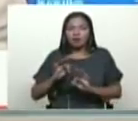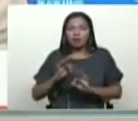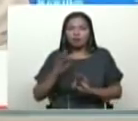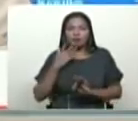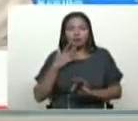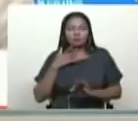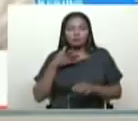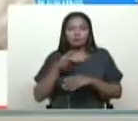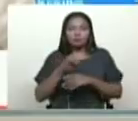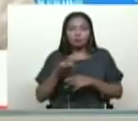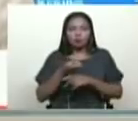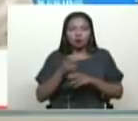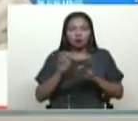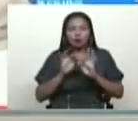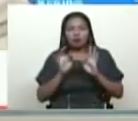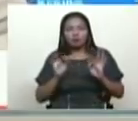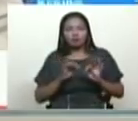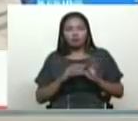eso sí lo afrontamos.